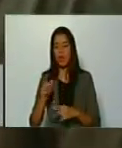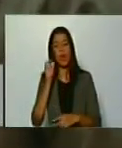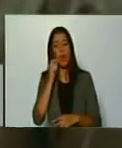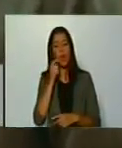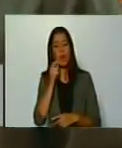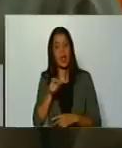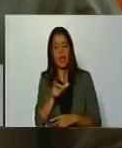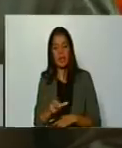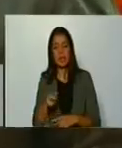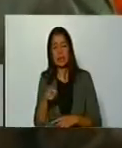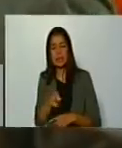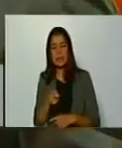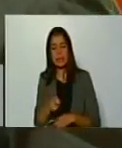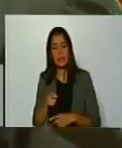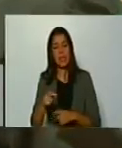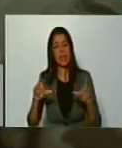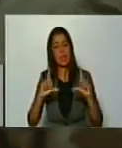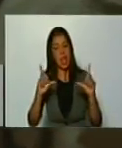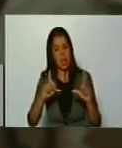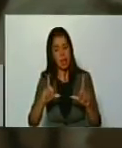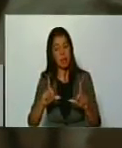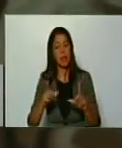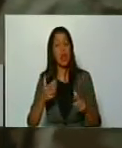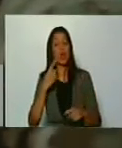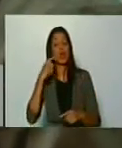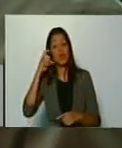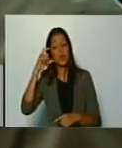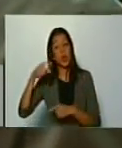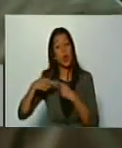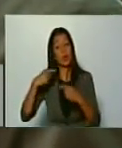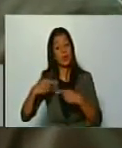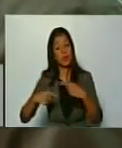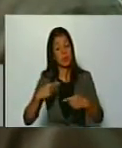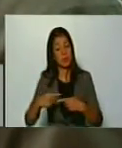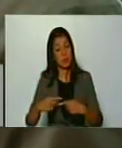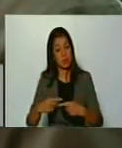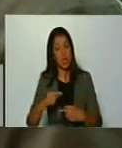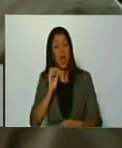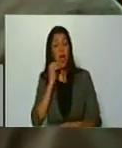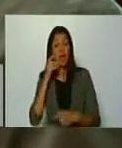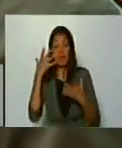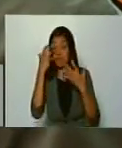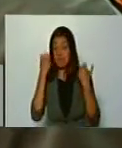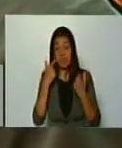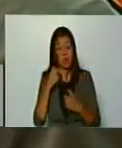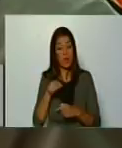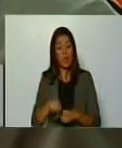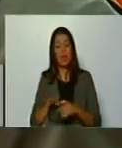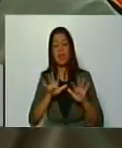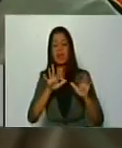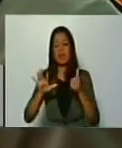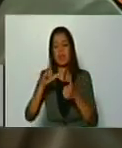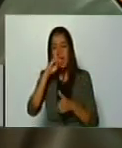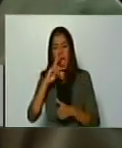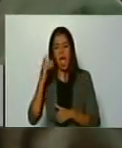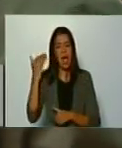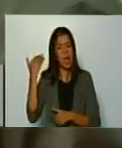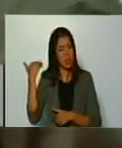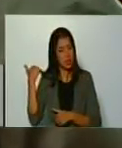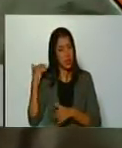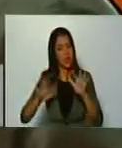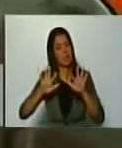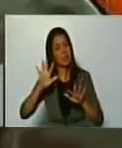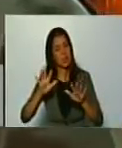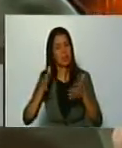Carlos Ortega, y era un parte de guerra todos los días. Los más jóvenes a lo mejor no recuerdan. Eso fue hace ya 16 años, 15, ya